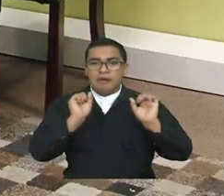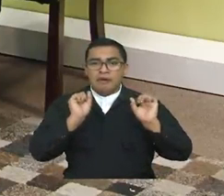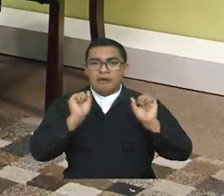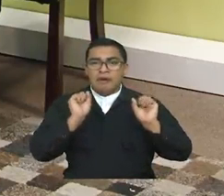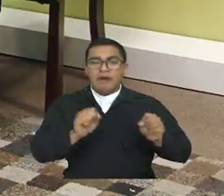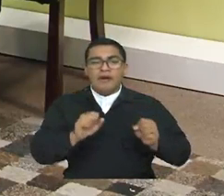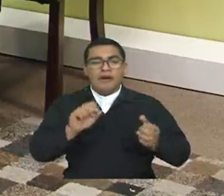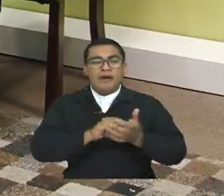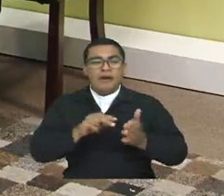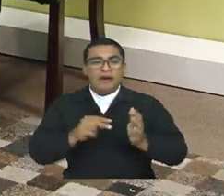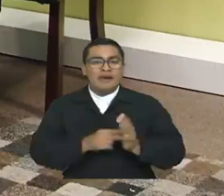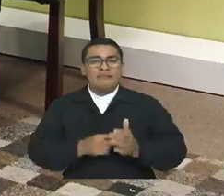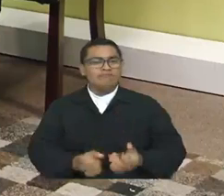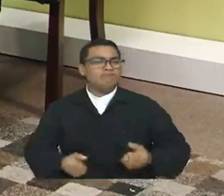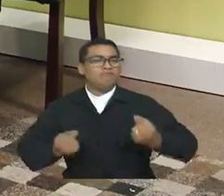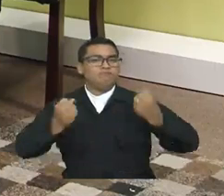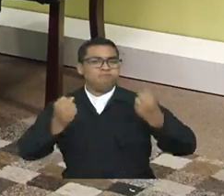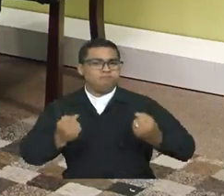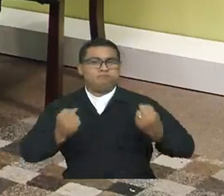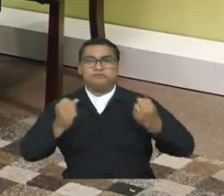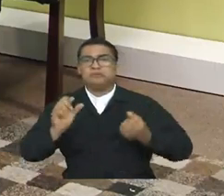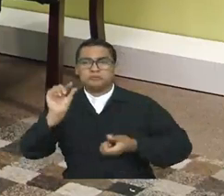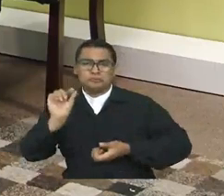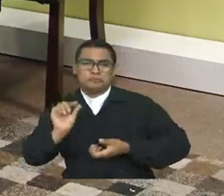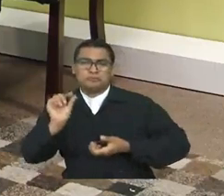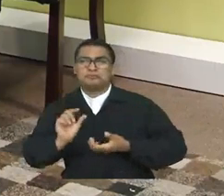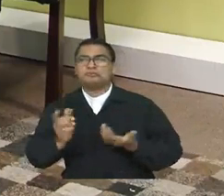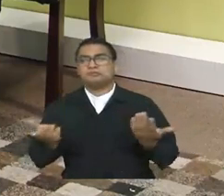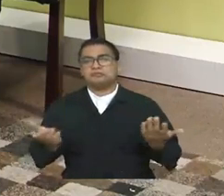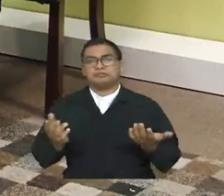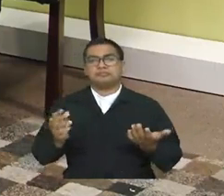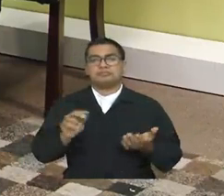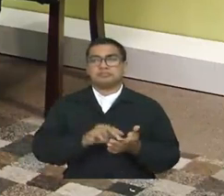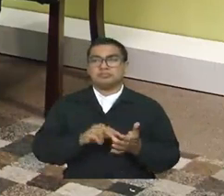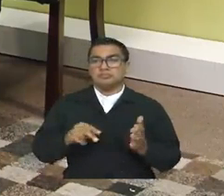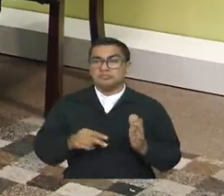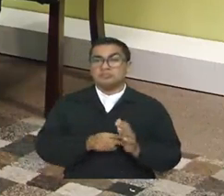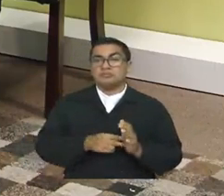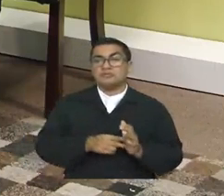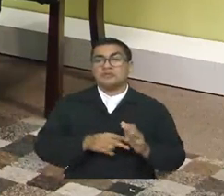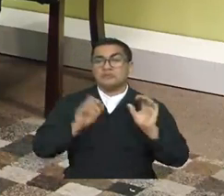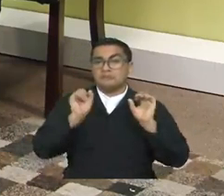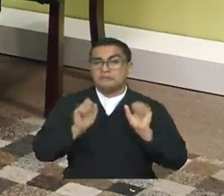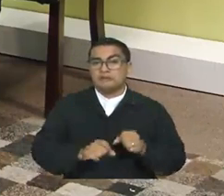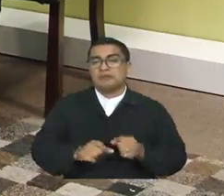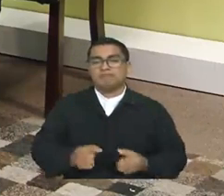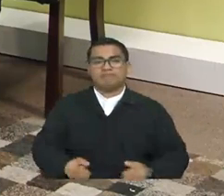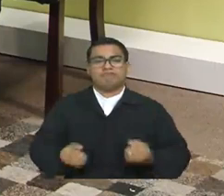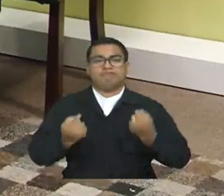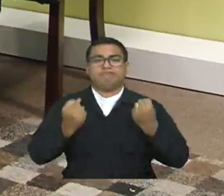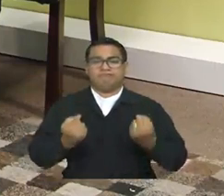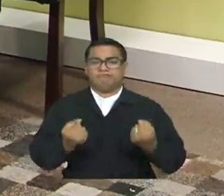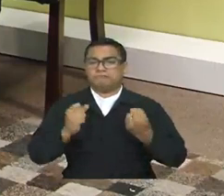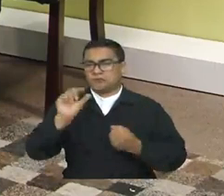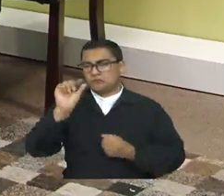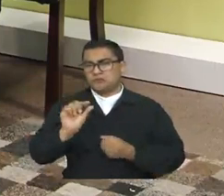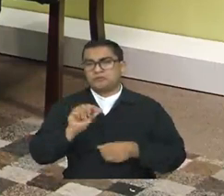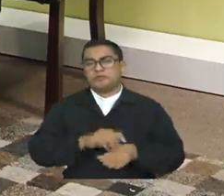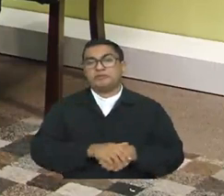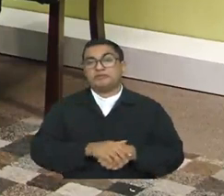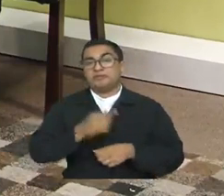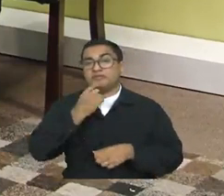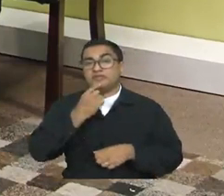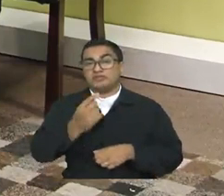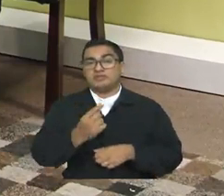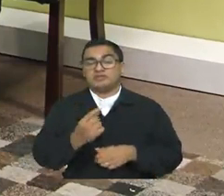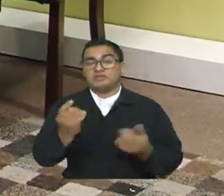Puedo hacer menos ejercicio, o sea, no ser así obsesiva de ir medio. Sí, puedo disminuir el ejercicio físico, siempre y cuando no